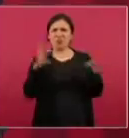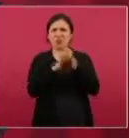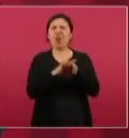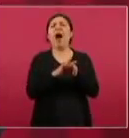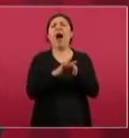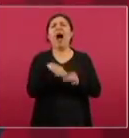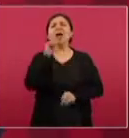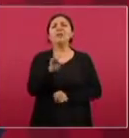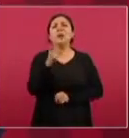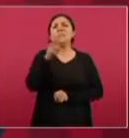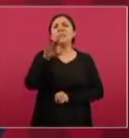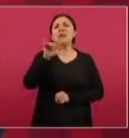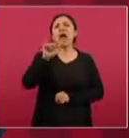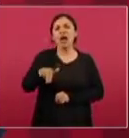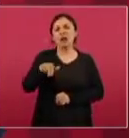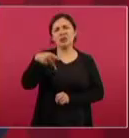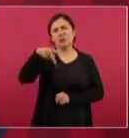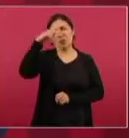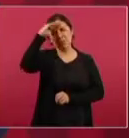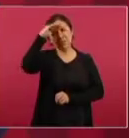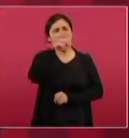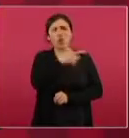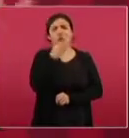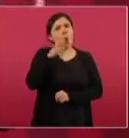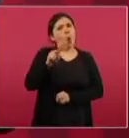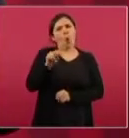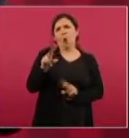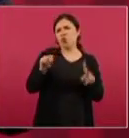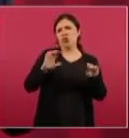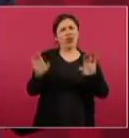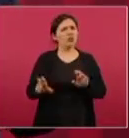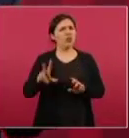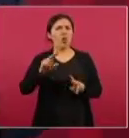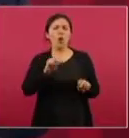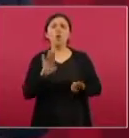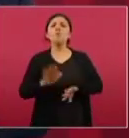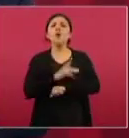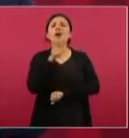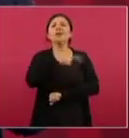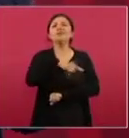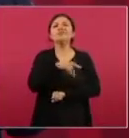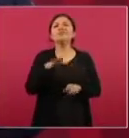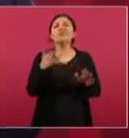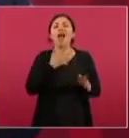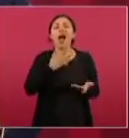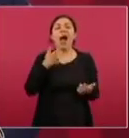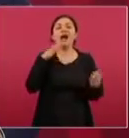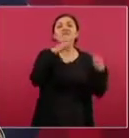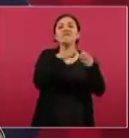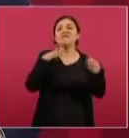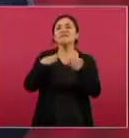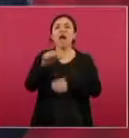decían que no era cierto, porque engañaban a la gente.